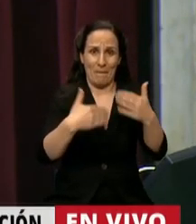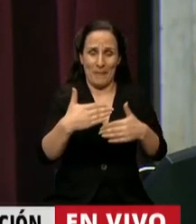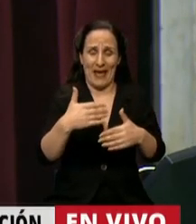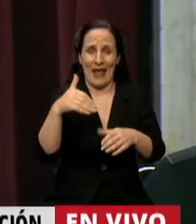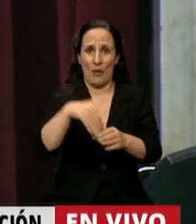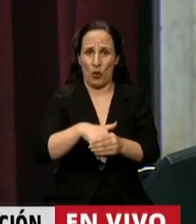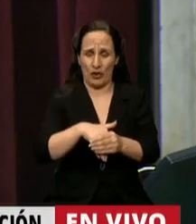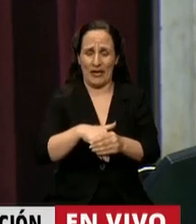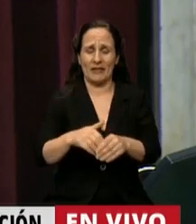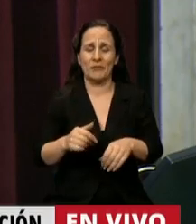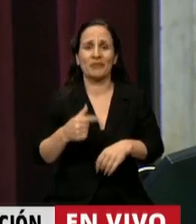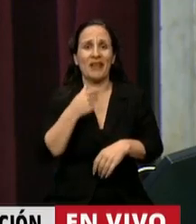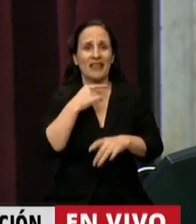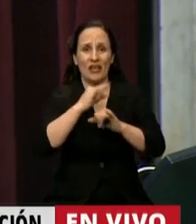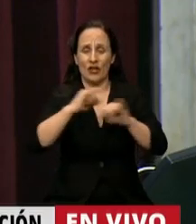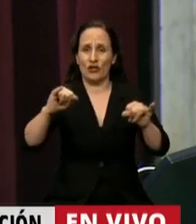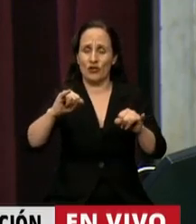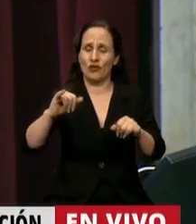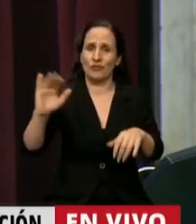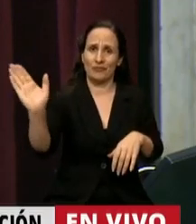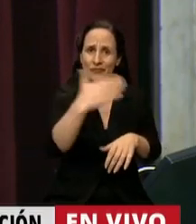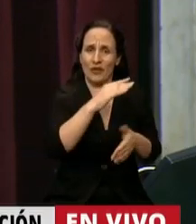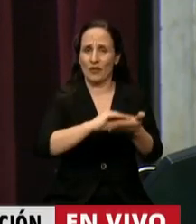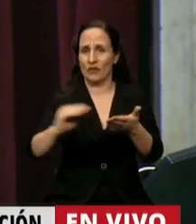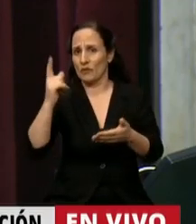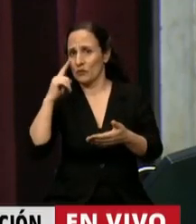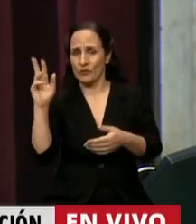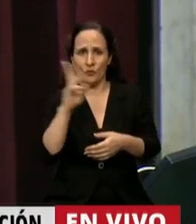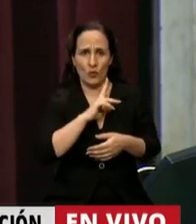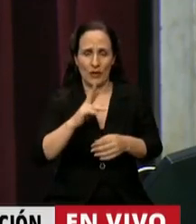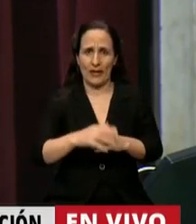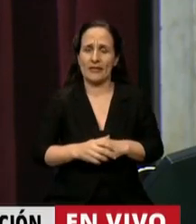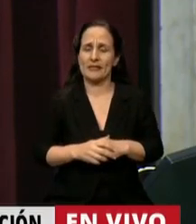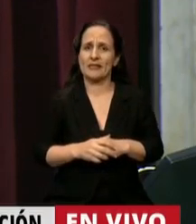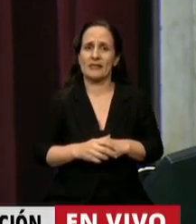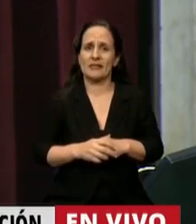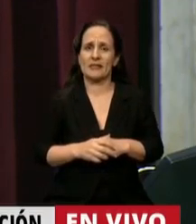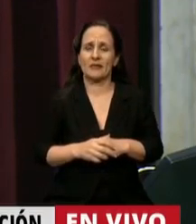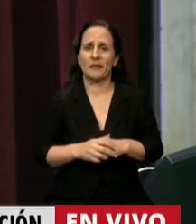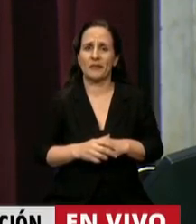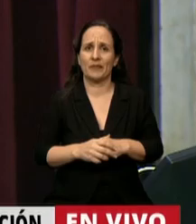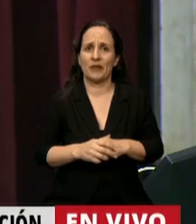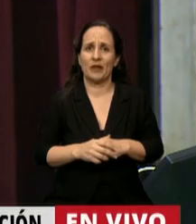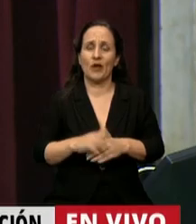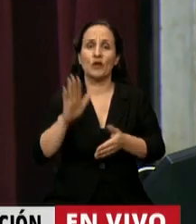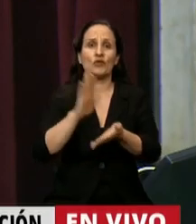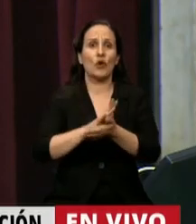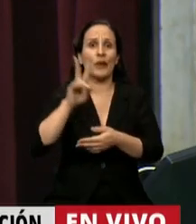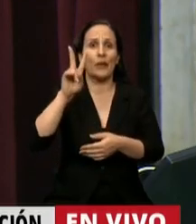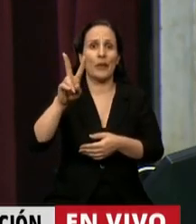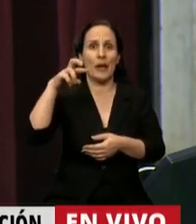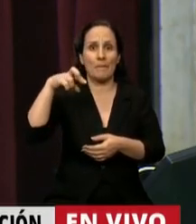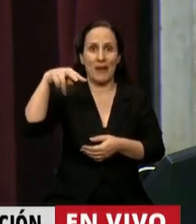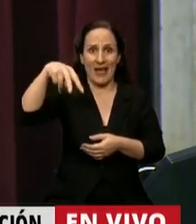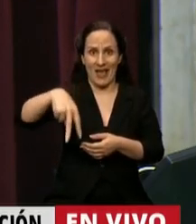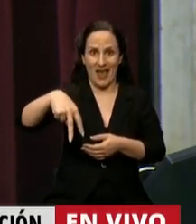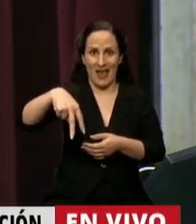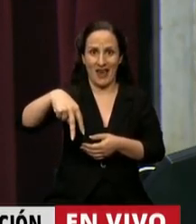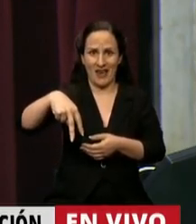pasar a la votación. Quiero recordarle a los señores diputados y diputadas que el sistema de VPN